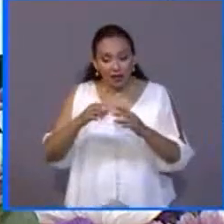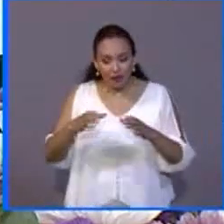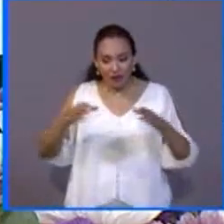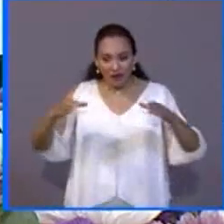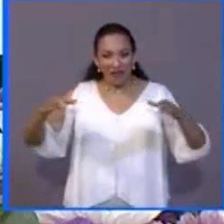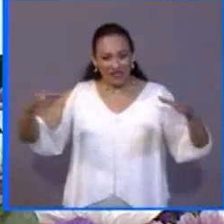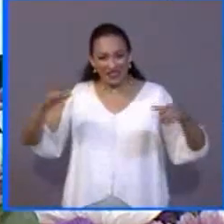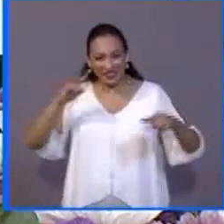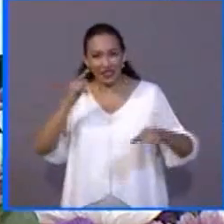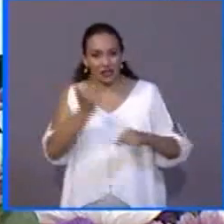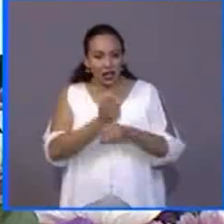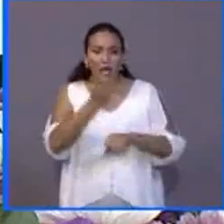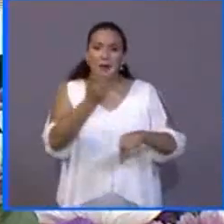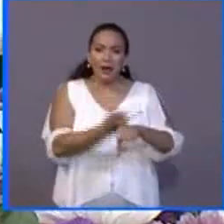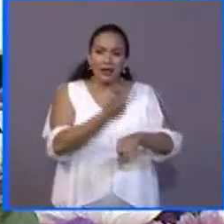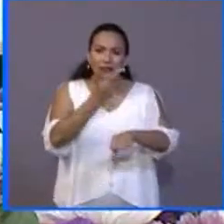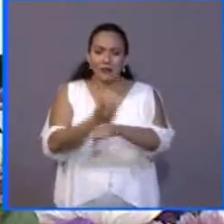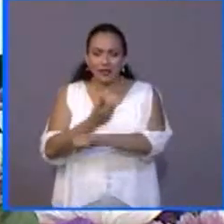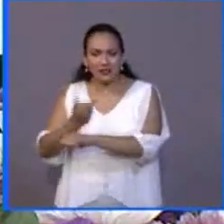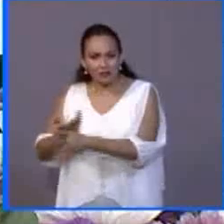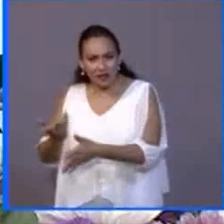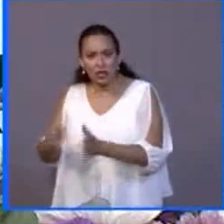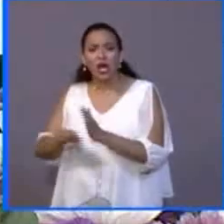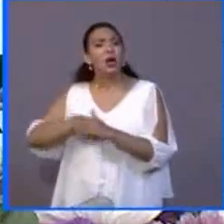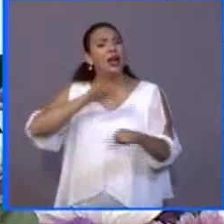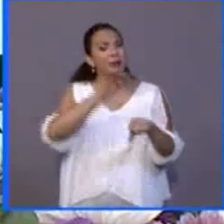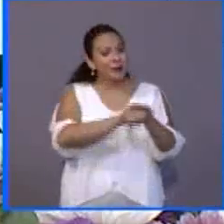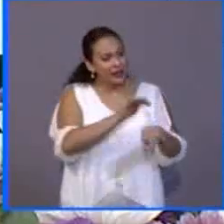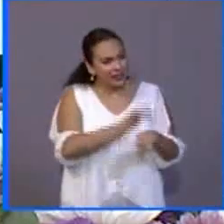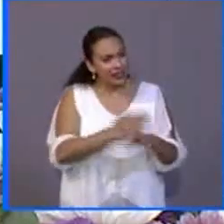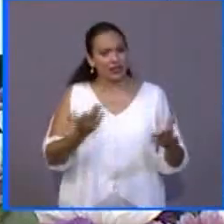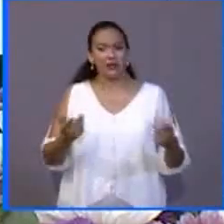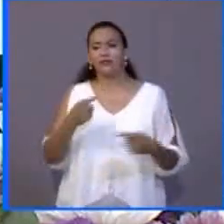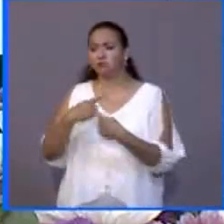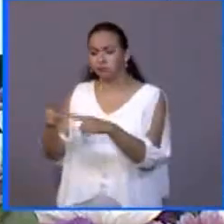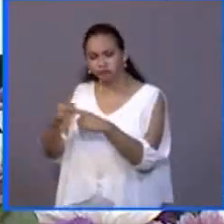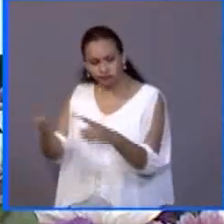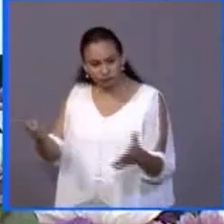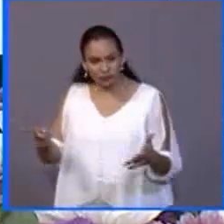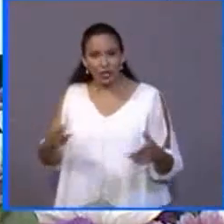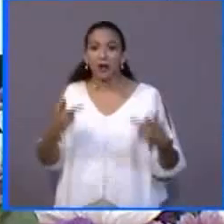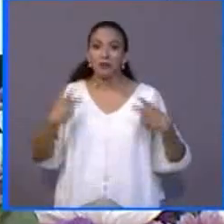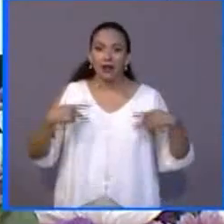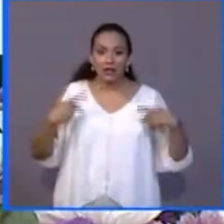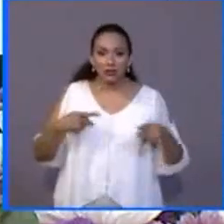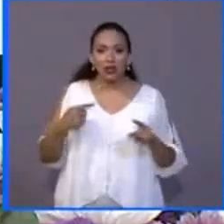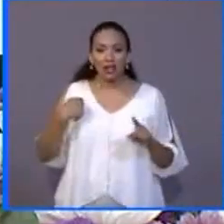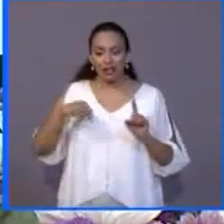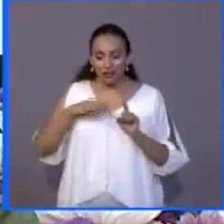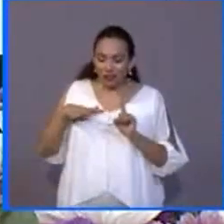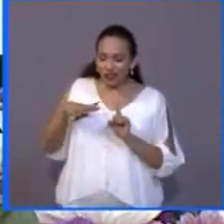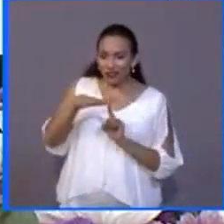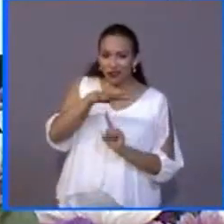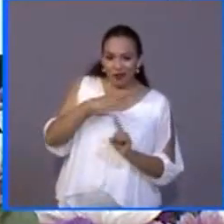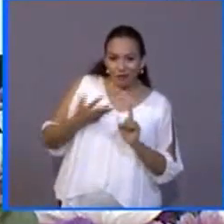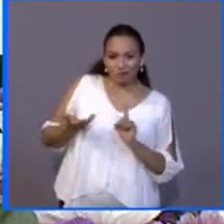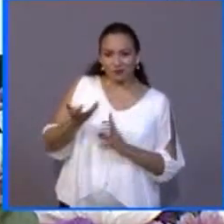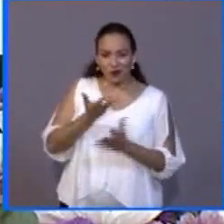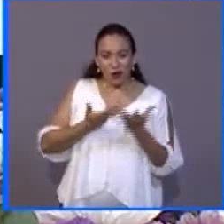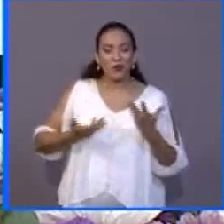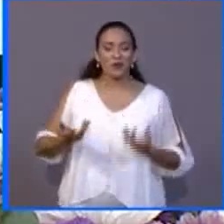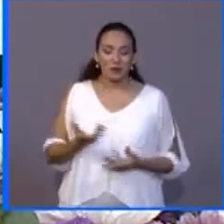el entorno donde están nuestras amistades, donde están las personas con las que